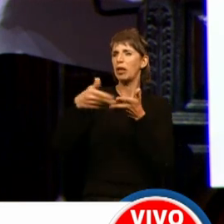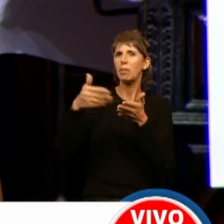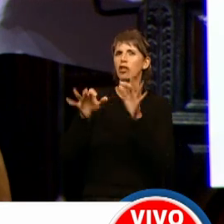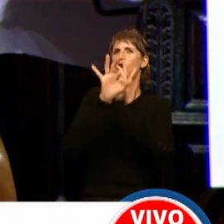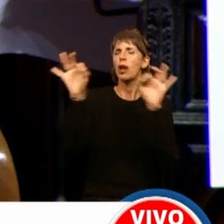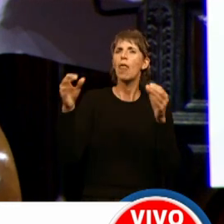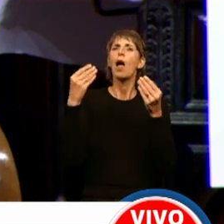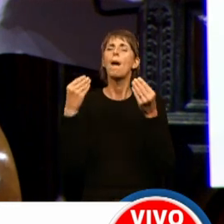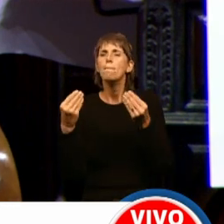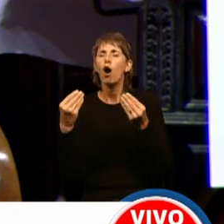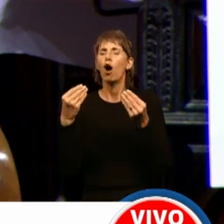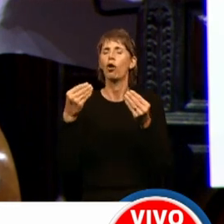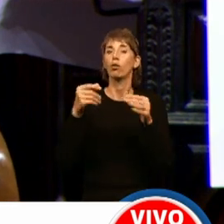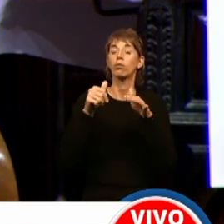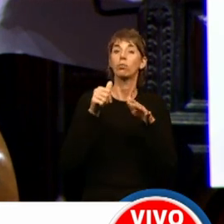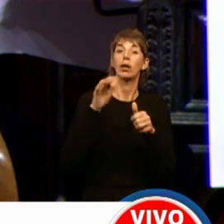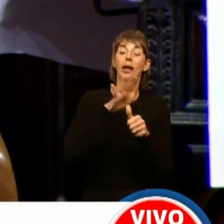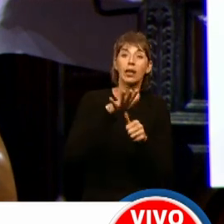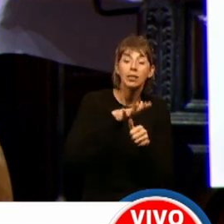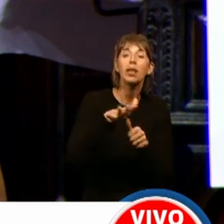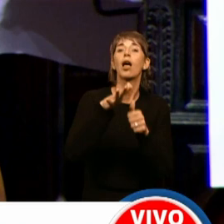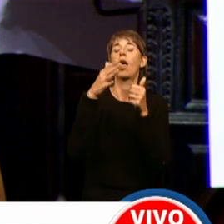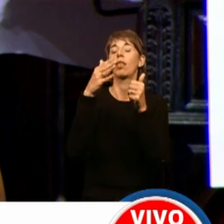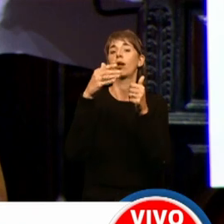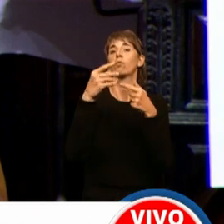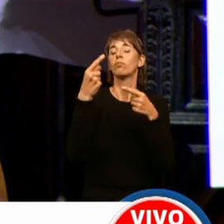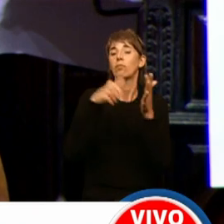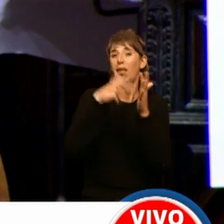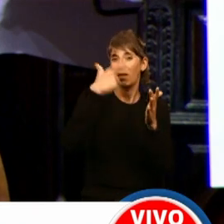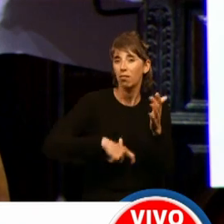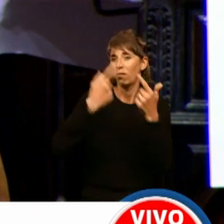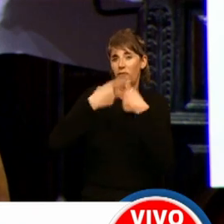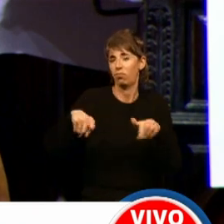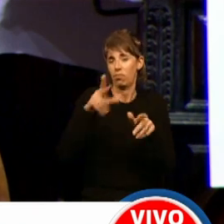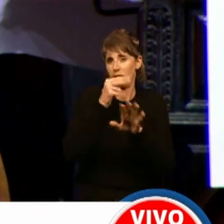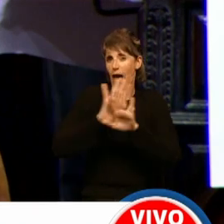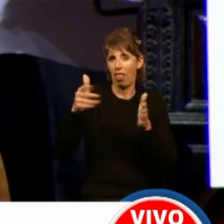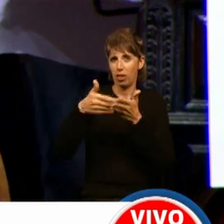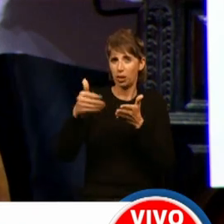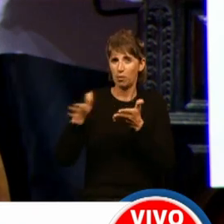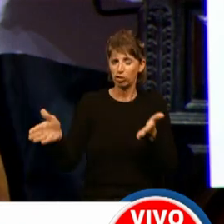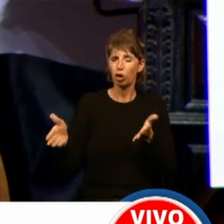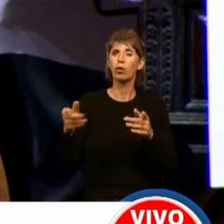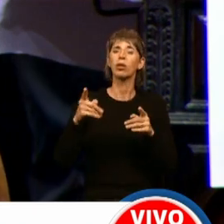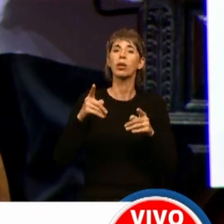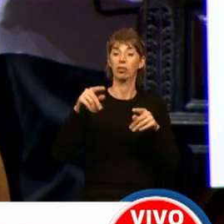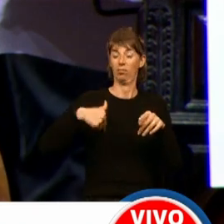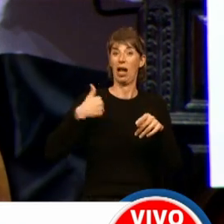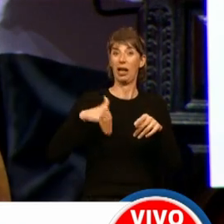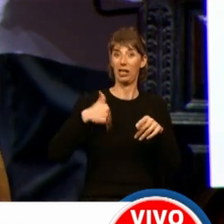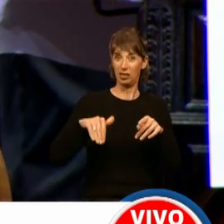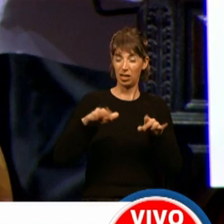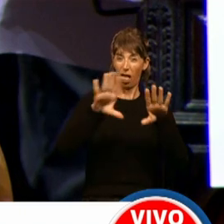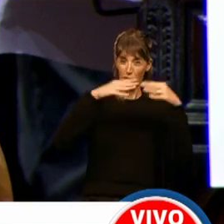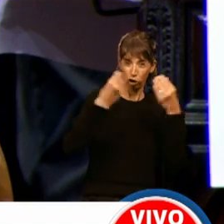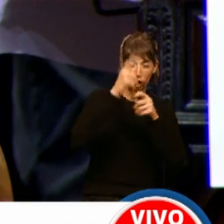o de identidad de género estamos hablando que en nuestro país alrededor del 94 8%